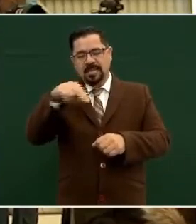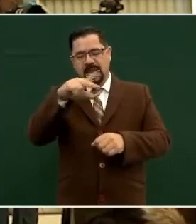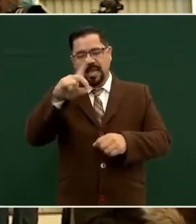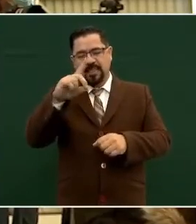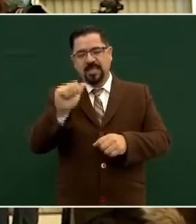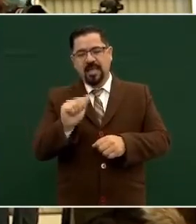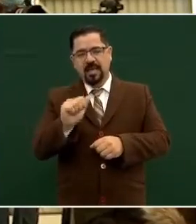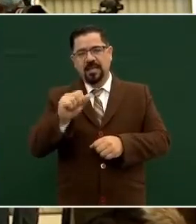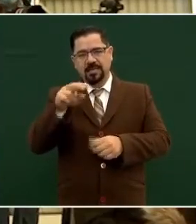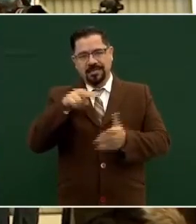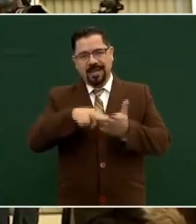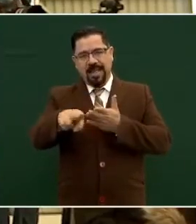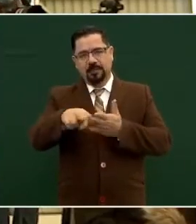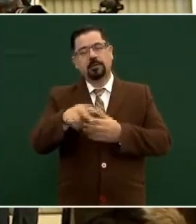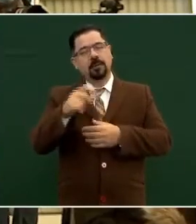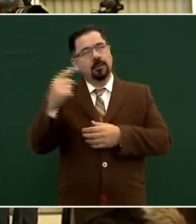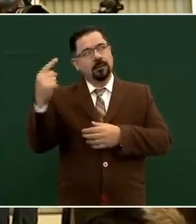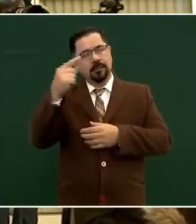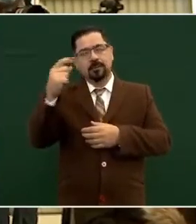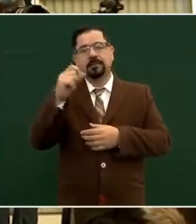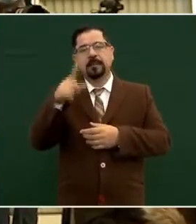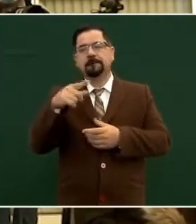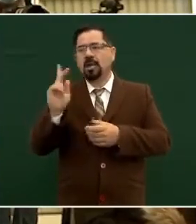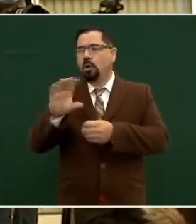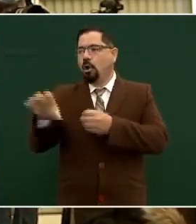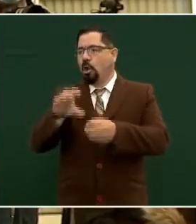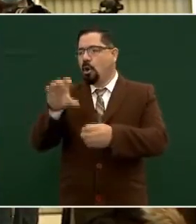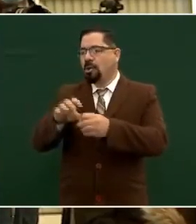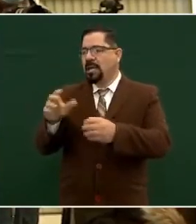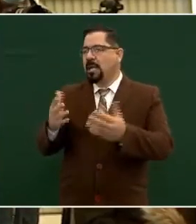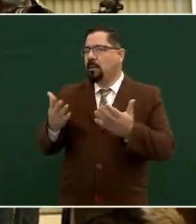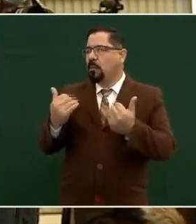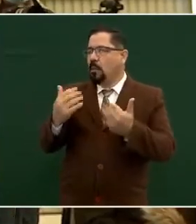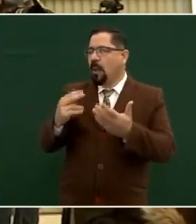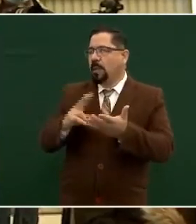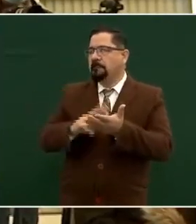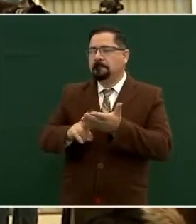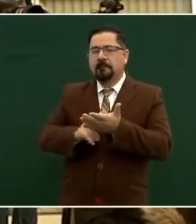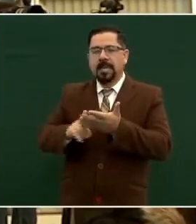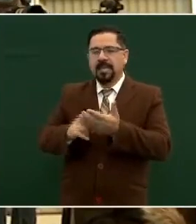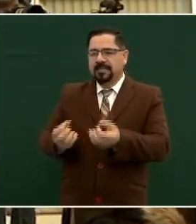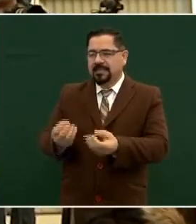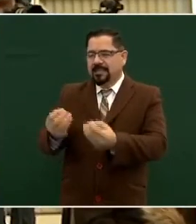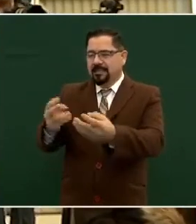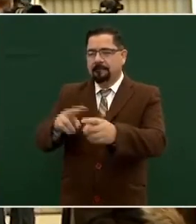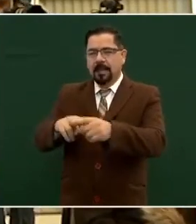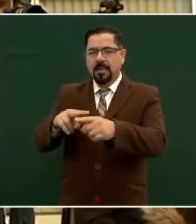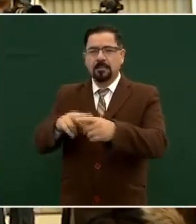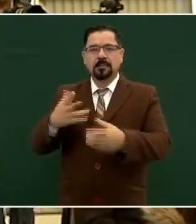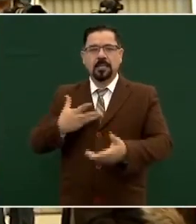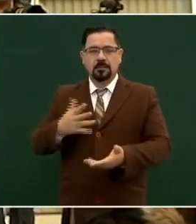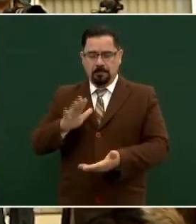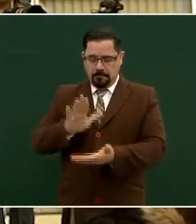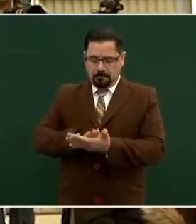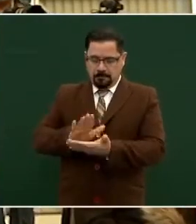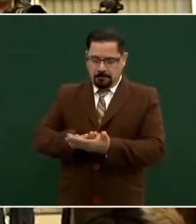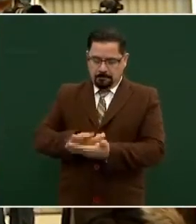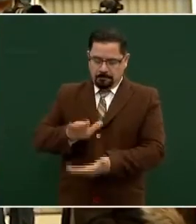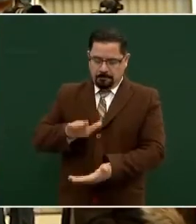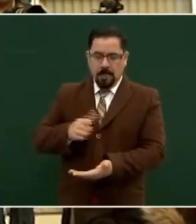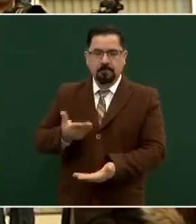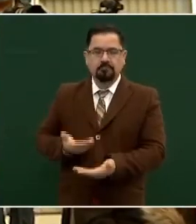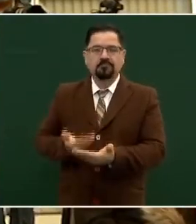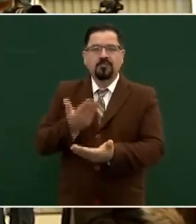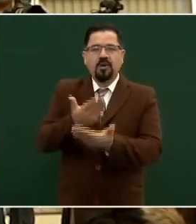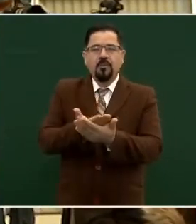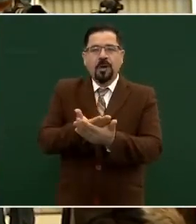no existen las áreas verdes. Tengo por aquí un paquete que quisiera entregarle de propuestas relacionadas